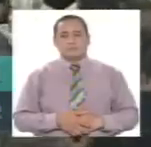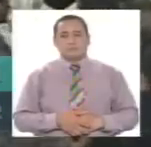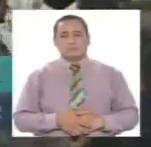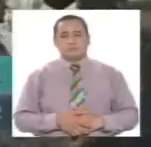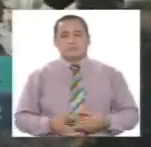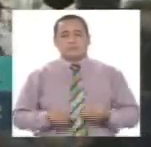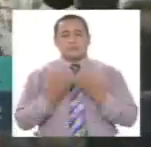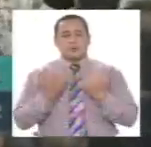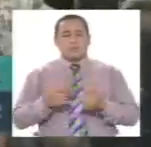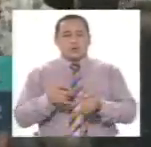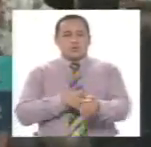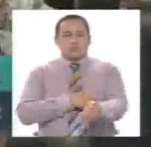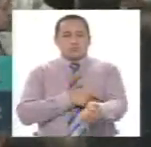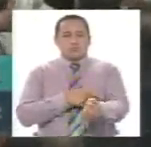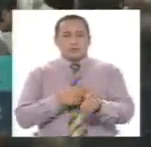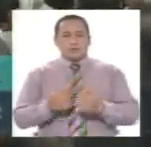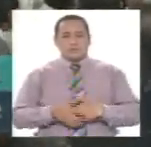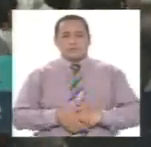Bueno, como es estilo,